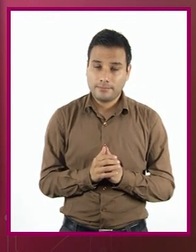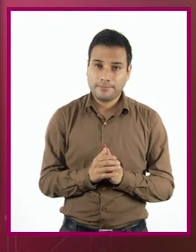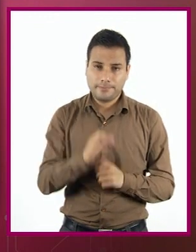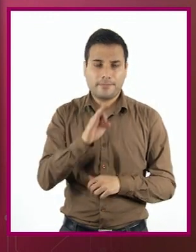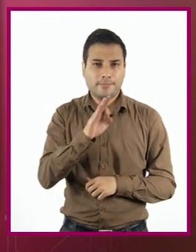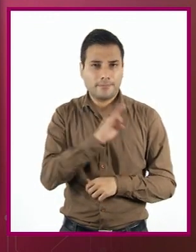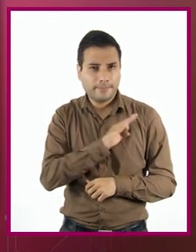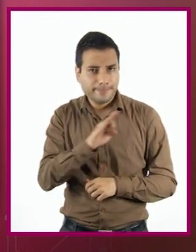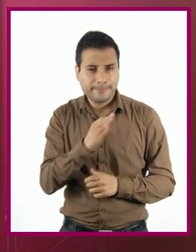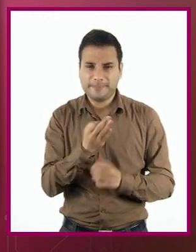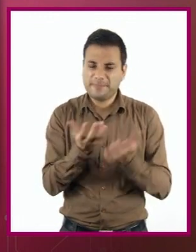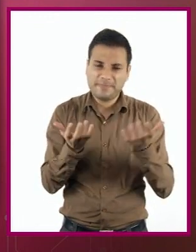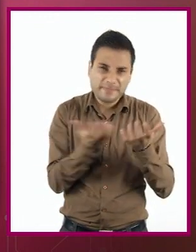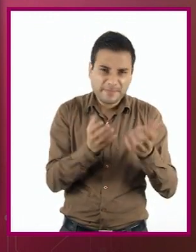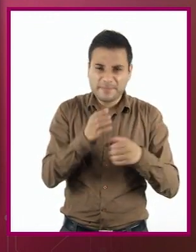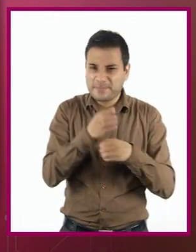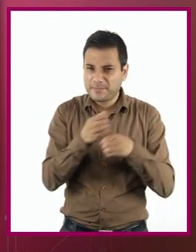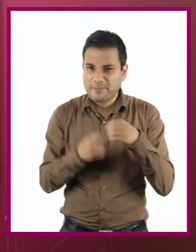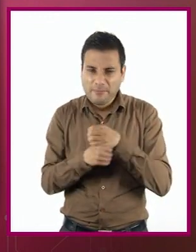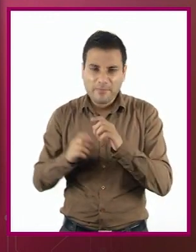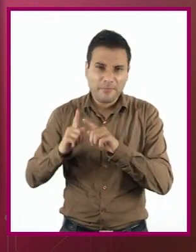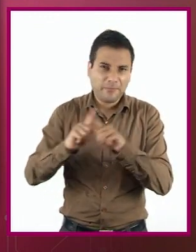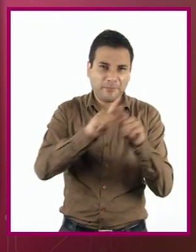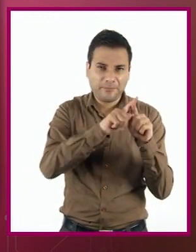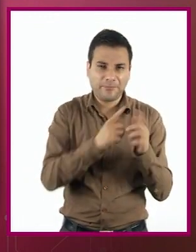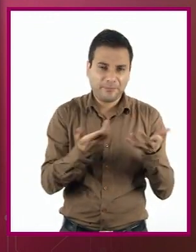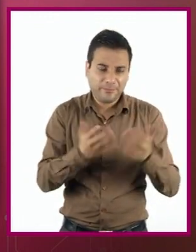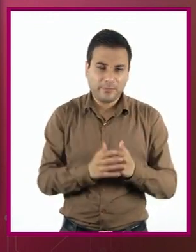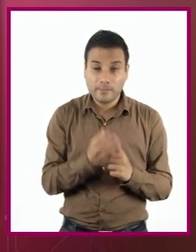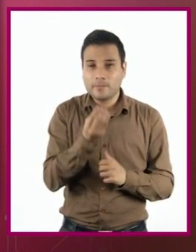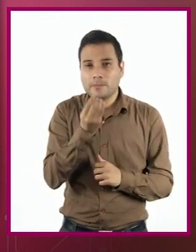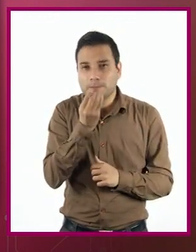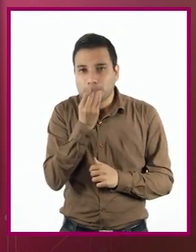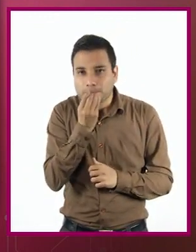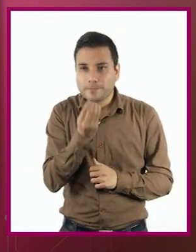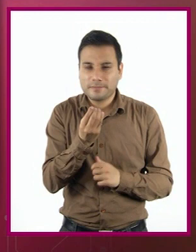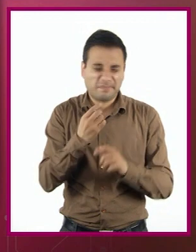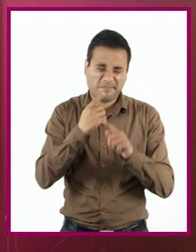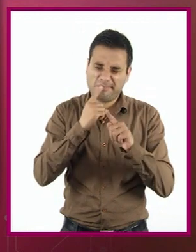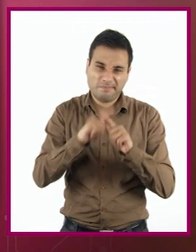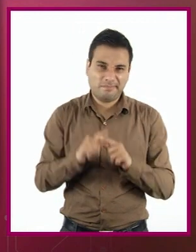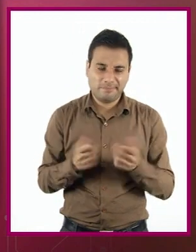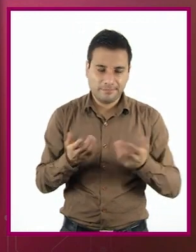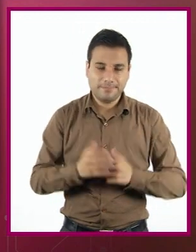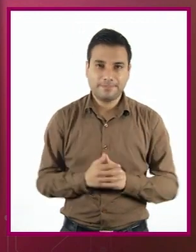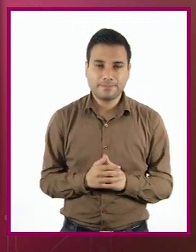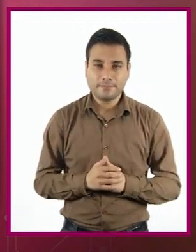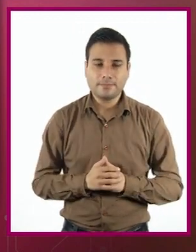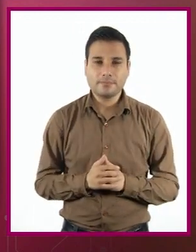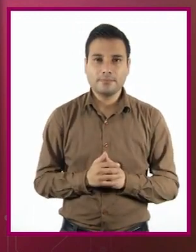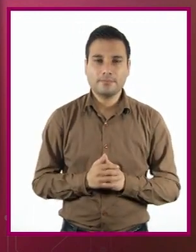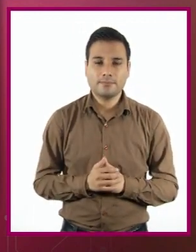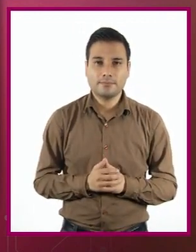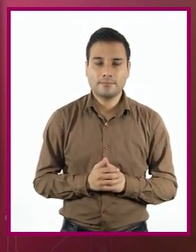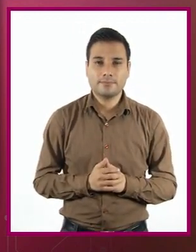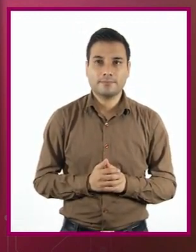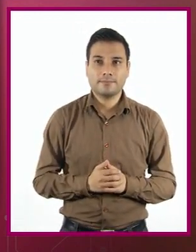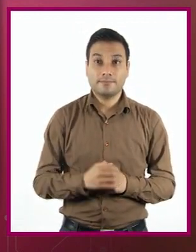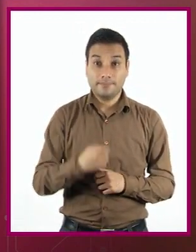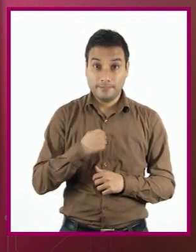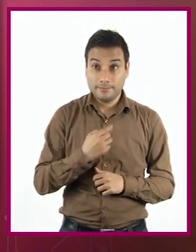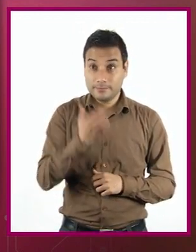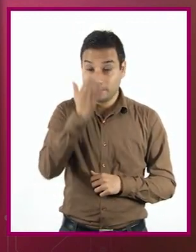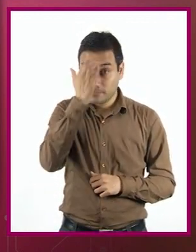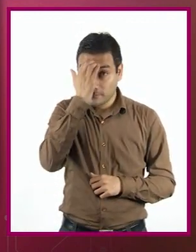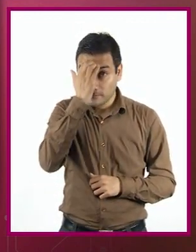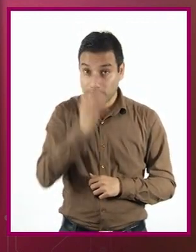como ecológicos, económicos, de alimentación, por citar algunos. El conocer las interacciones y los